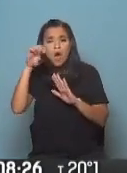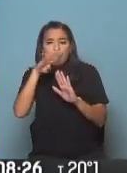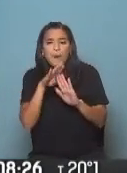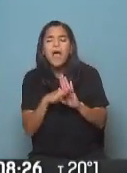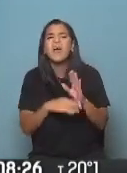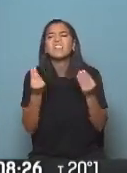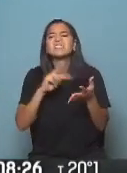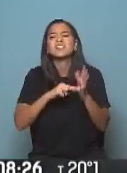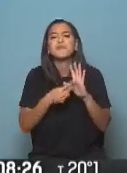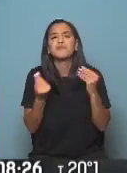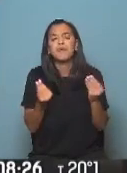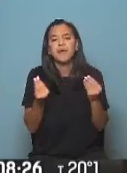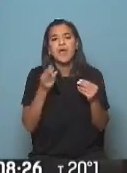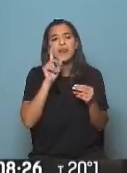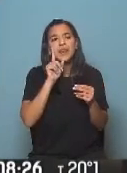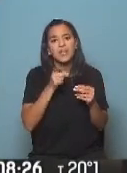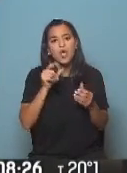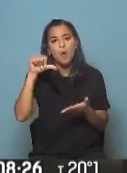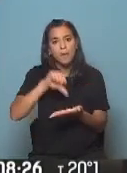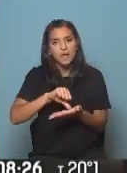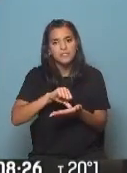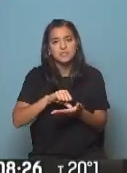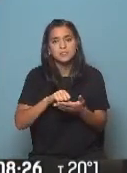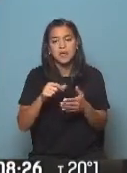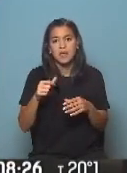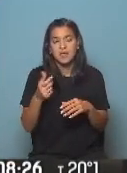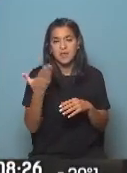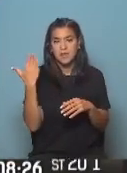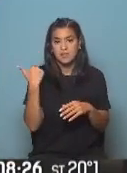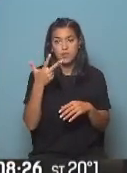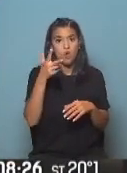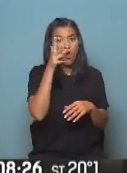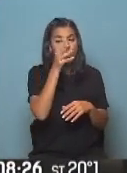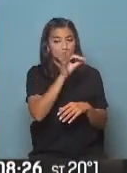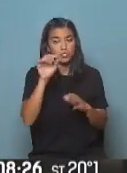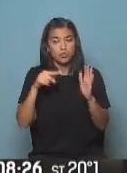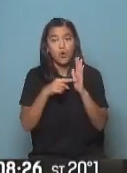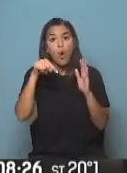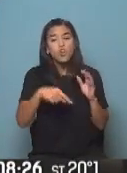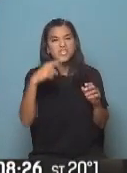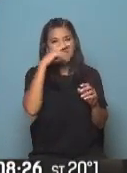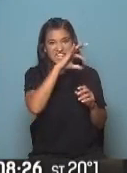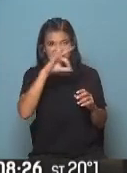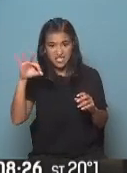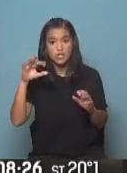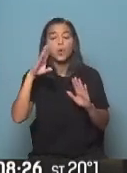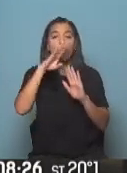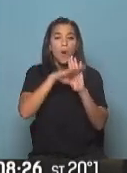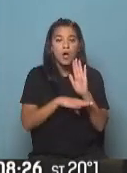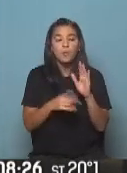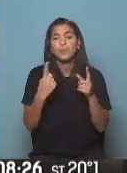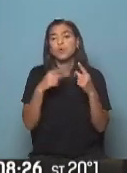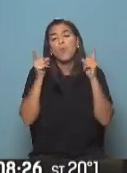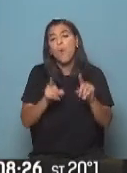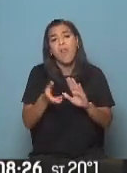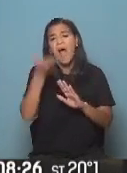¿Qué significa esto? El riesgo país a principio de año estaba en 800 puntos. Sí. Hoy está en 700. Sí, bajó, pero sigue estando muy